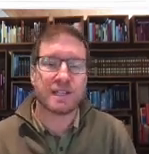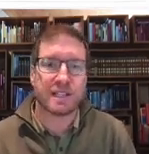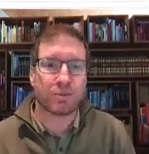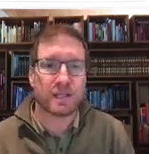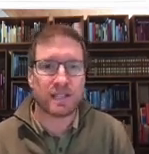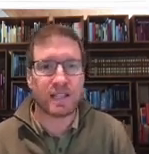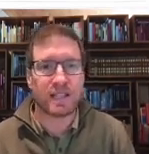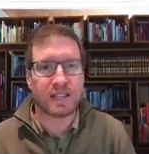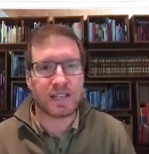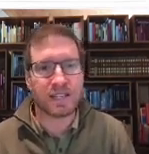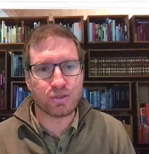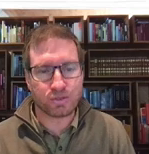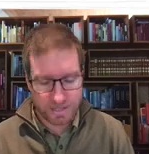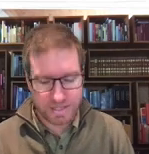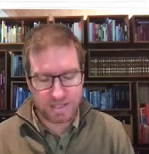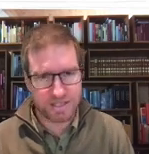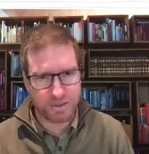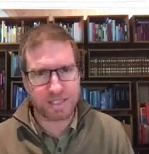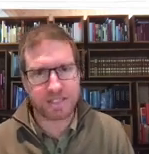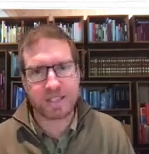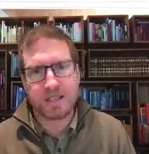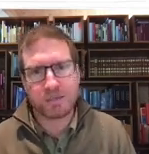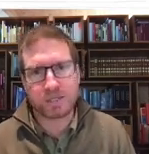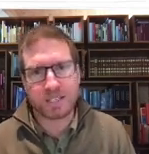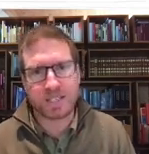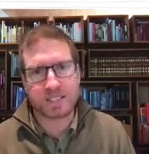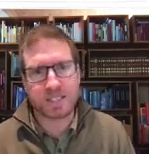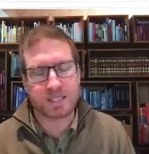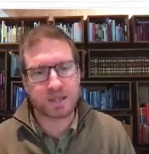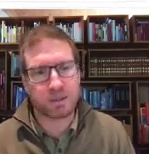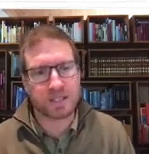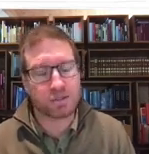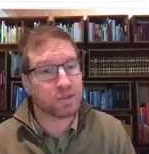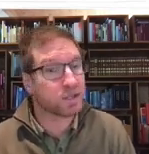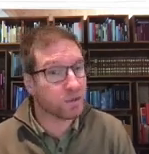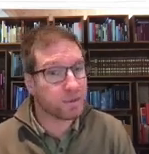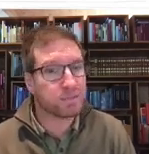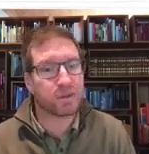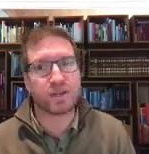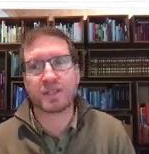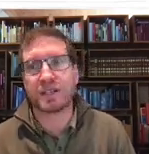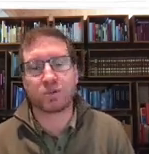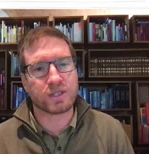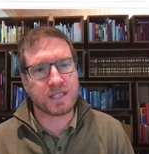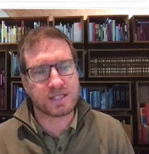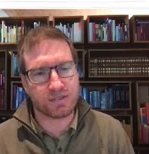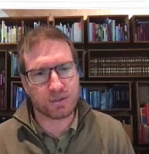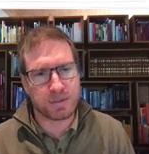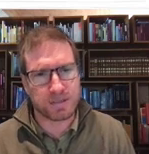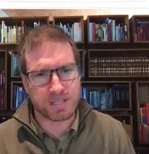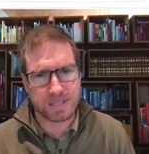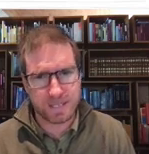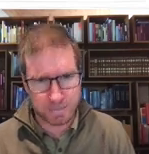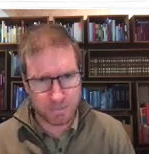acción en la salud mental de niños, niñas y adolescentes. Muchas gracias por la atención. Disculpe por no estar con ustedes